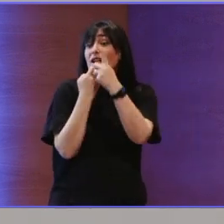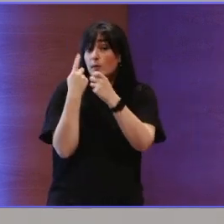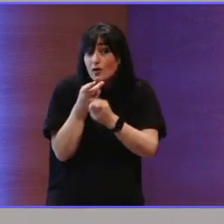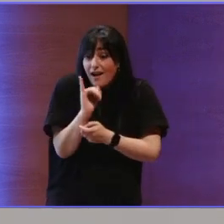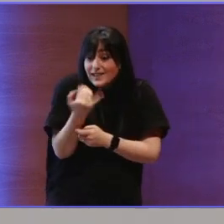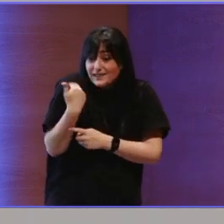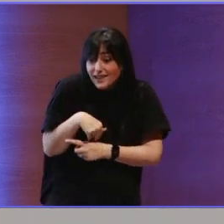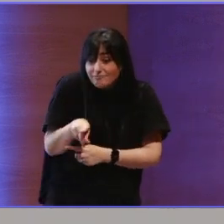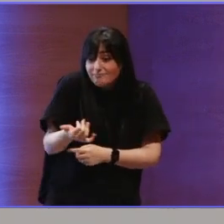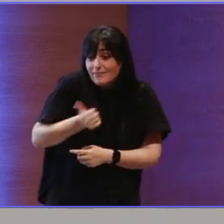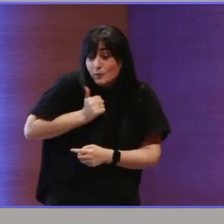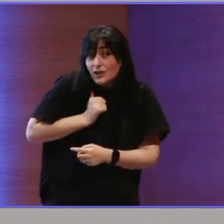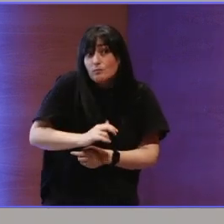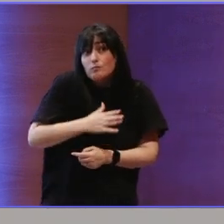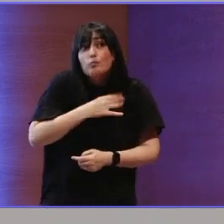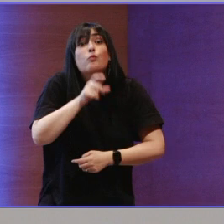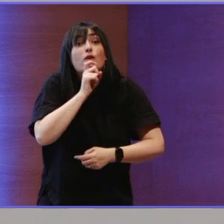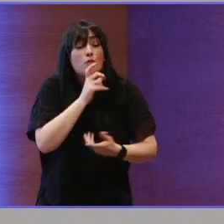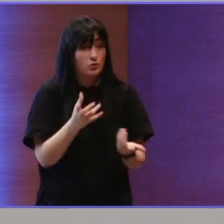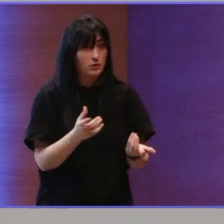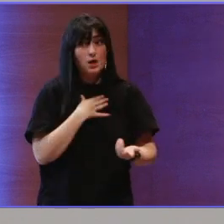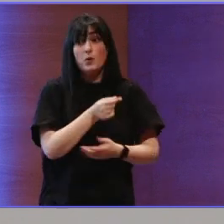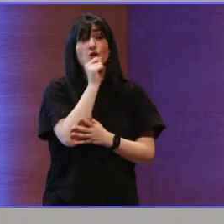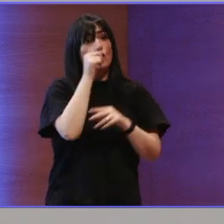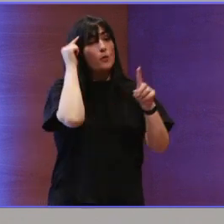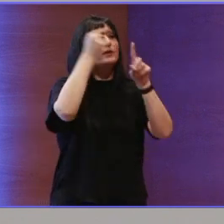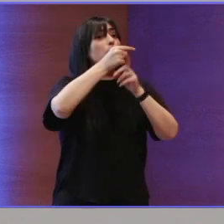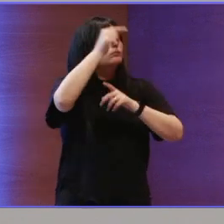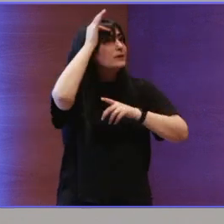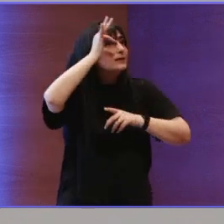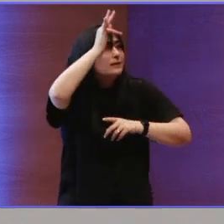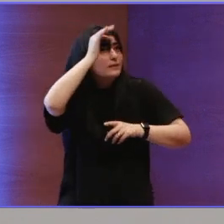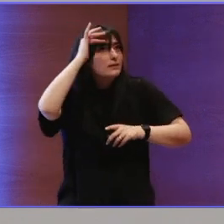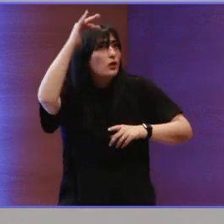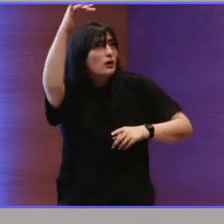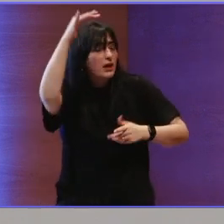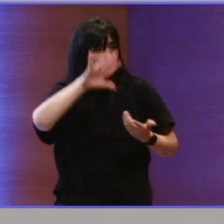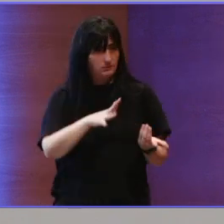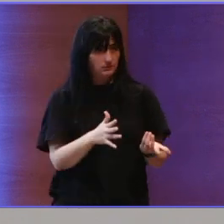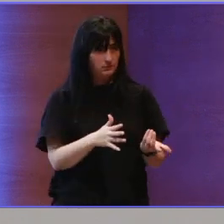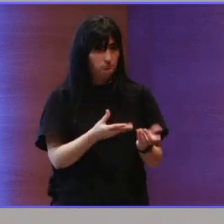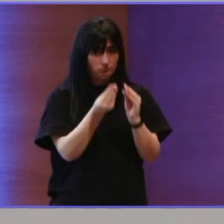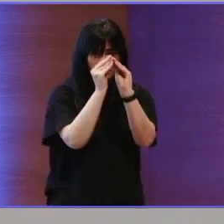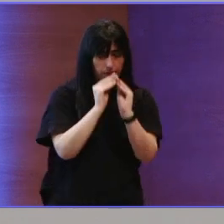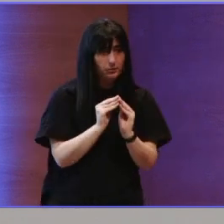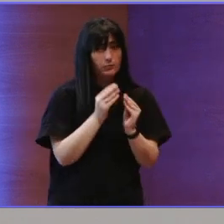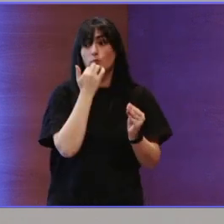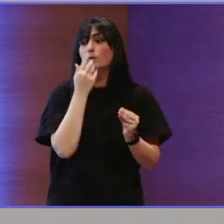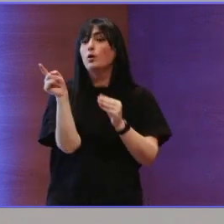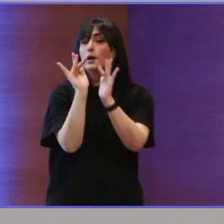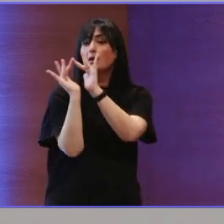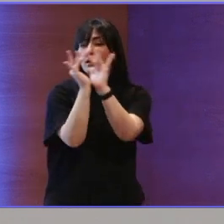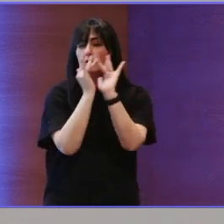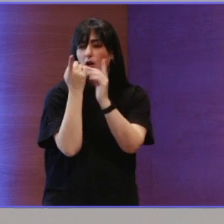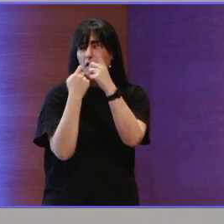disponemos incluso incluso quizás solo para establecer hipótesis pero Cómo mejorar Esa esa conectividad